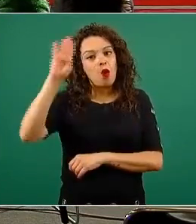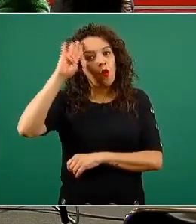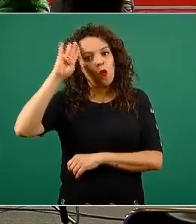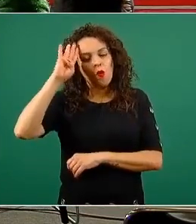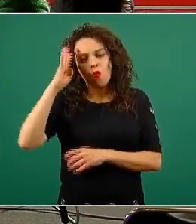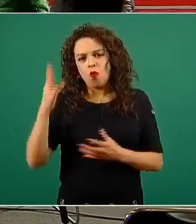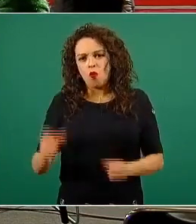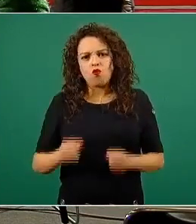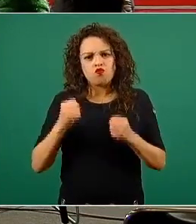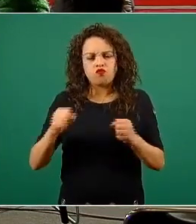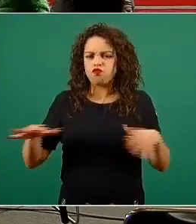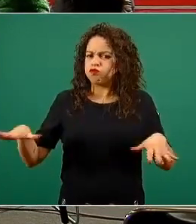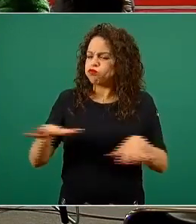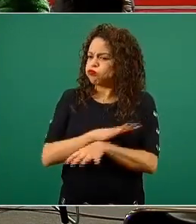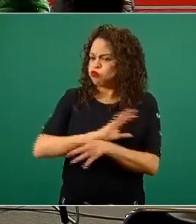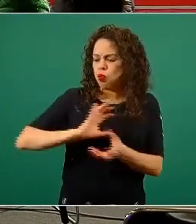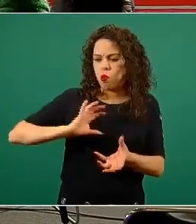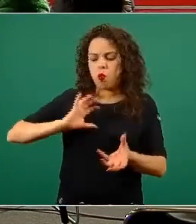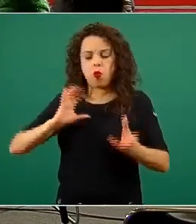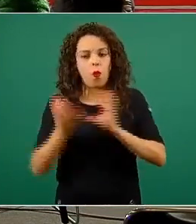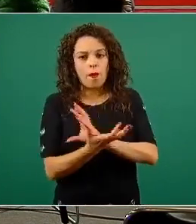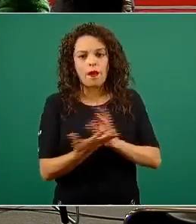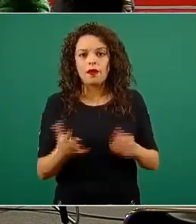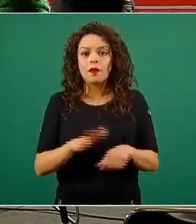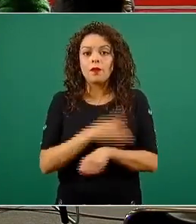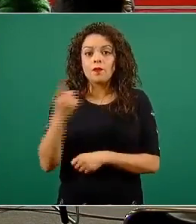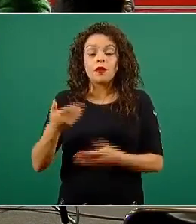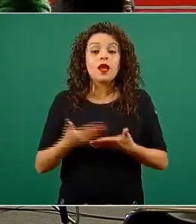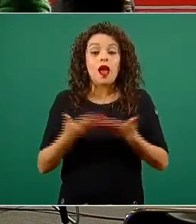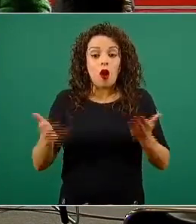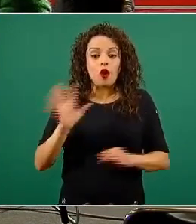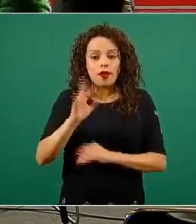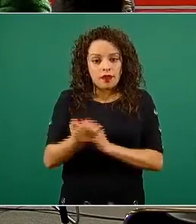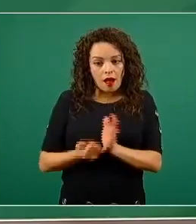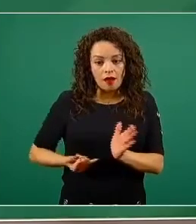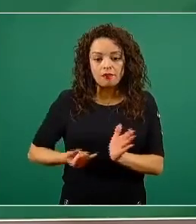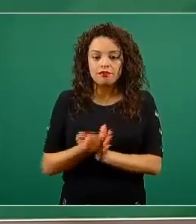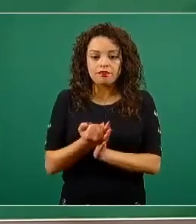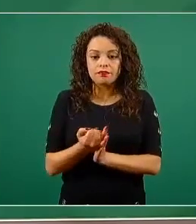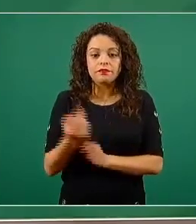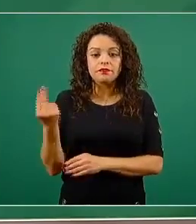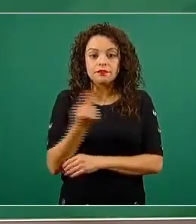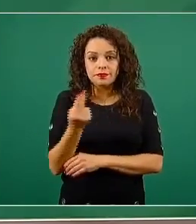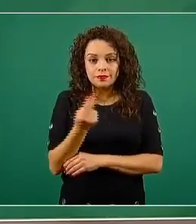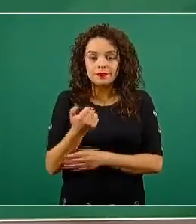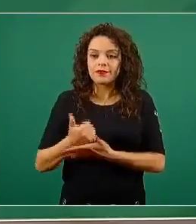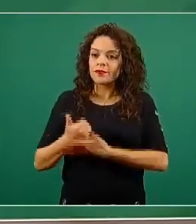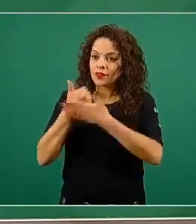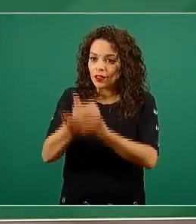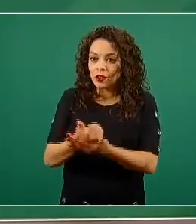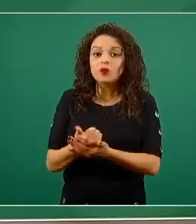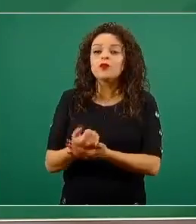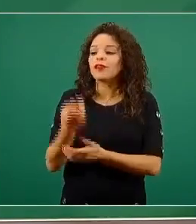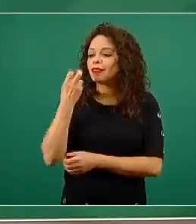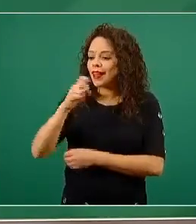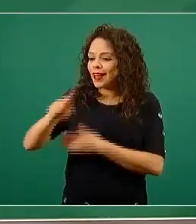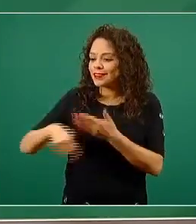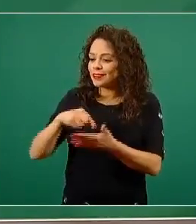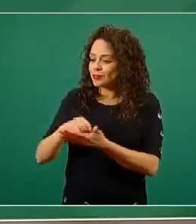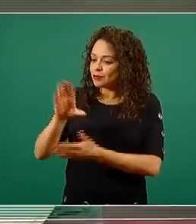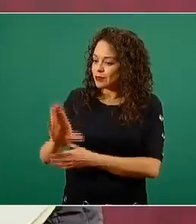eso que se toma la decisión de que se haga también a través de estos centros integradores de la Secretaría